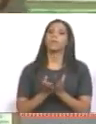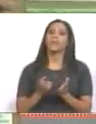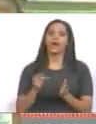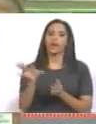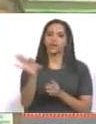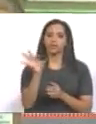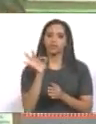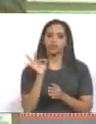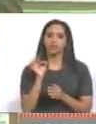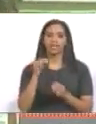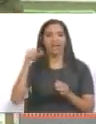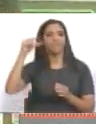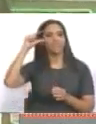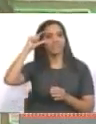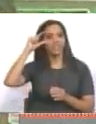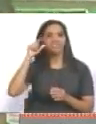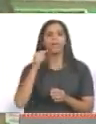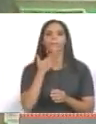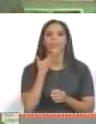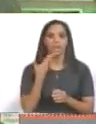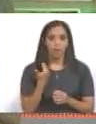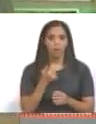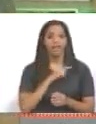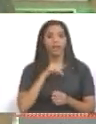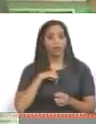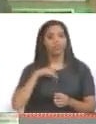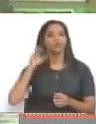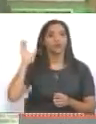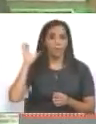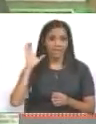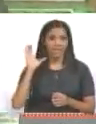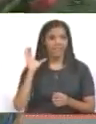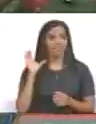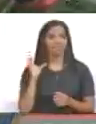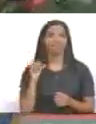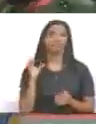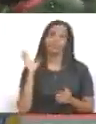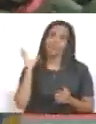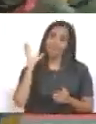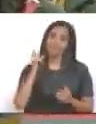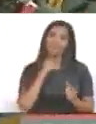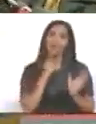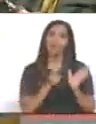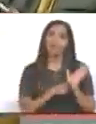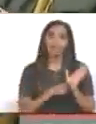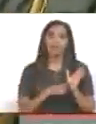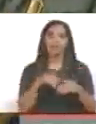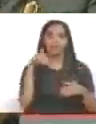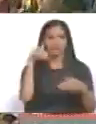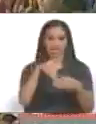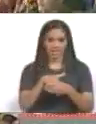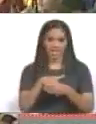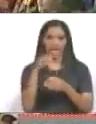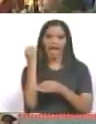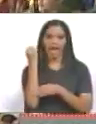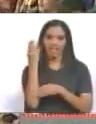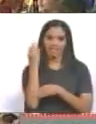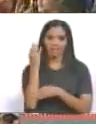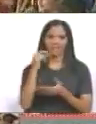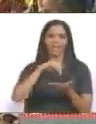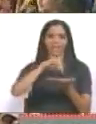la fecha más conveniente para nuestro país, para la patria entera, de las elecciones a la Asamblea